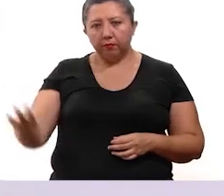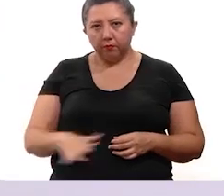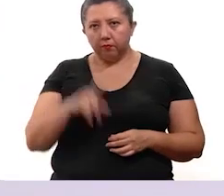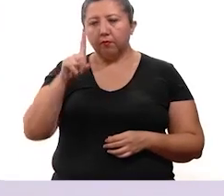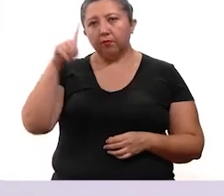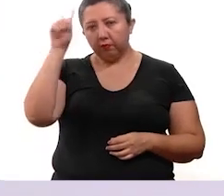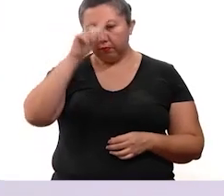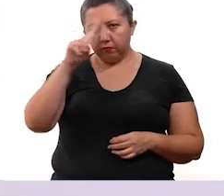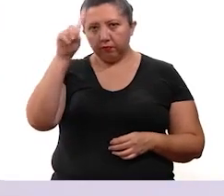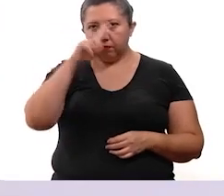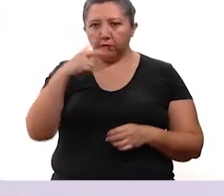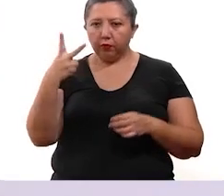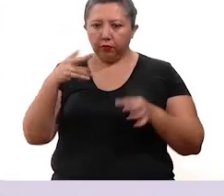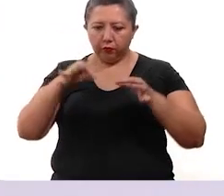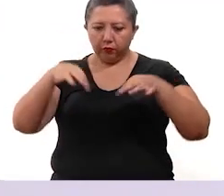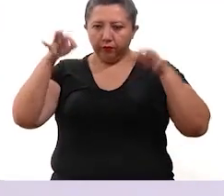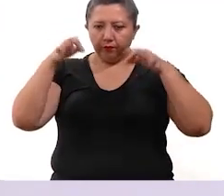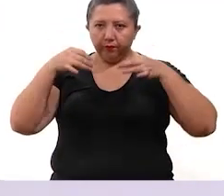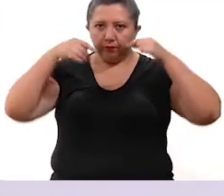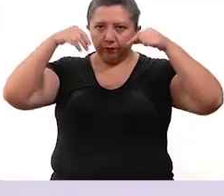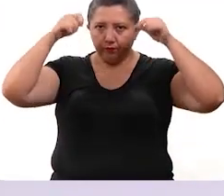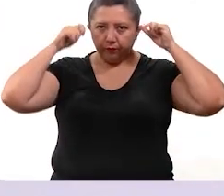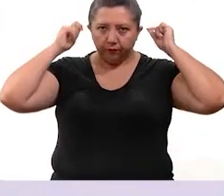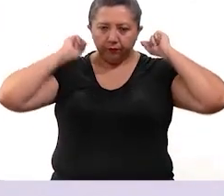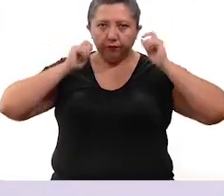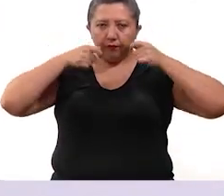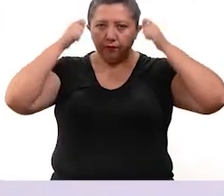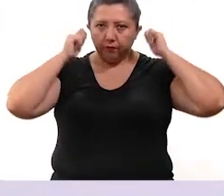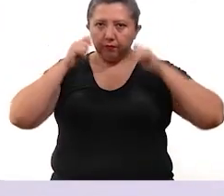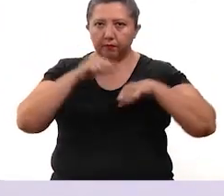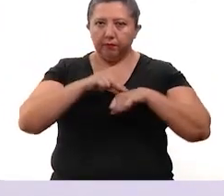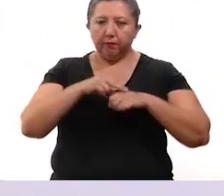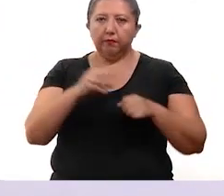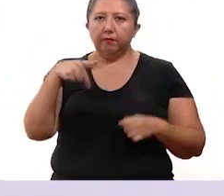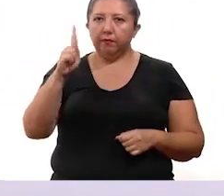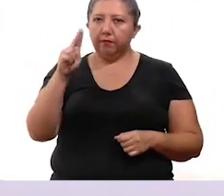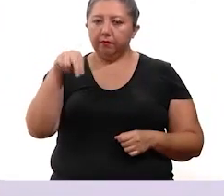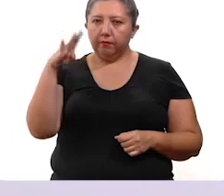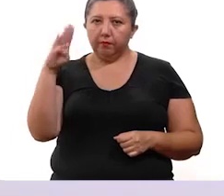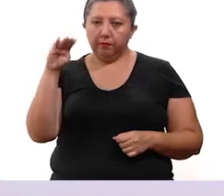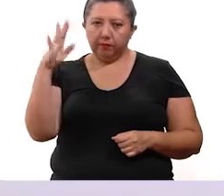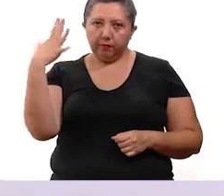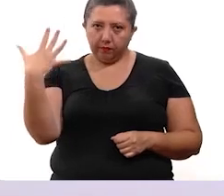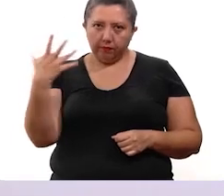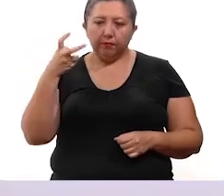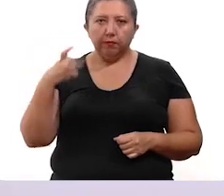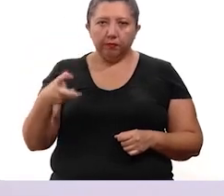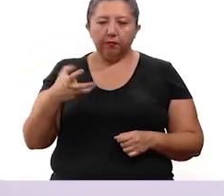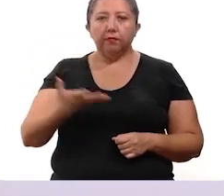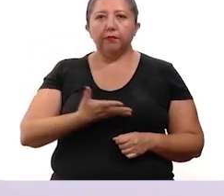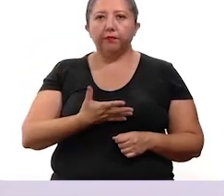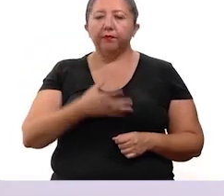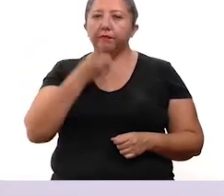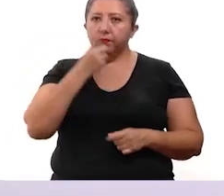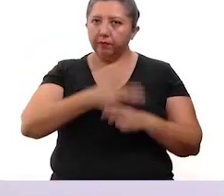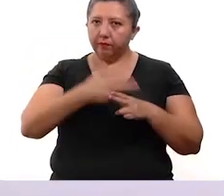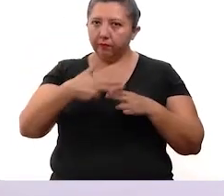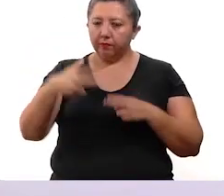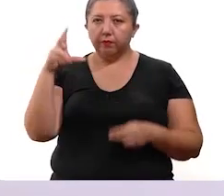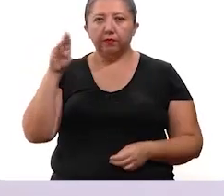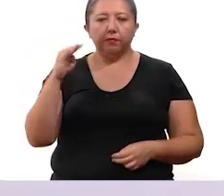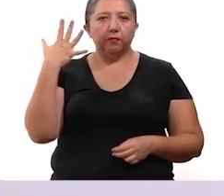sugiere el uso de cubrebocas de 2 capas, tricapa o de uso grado médico, como el KN95, ya que estos tienen una cobertura hasta